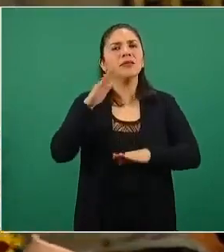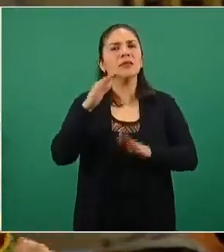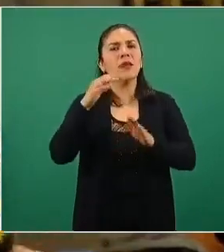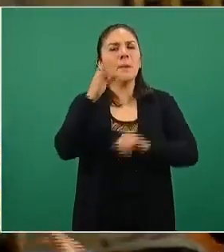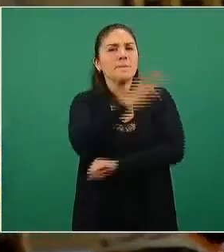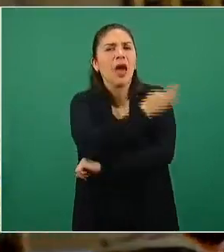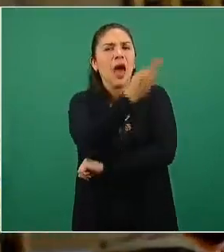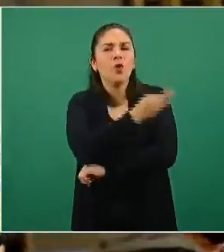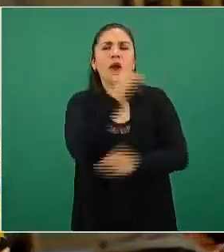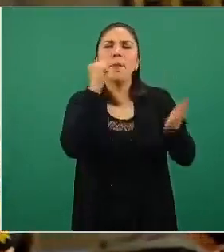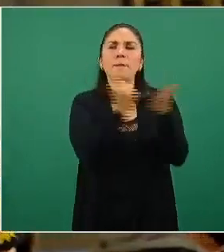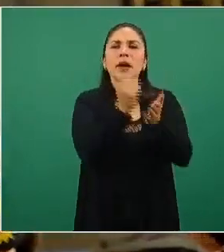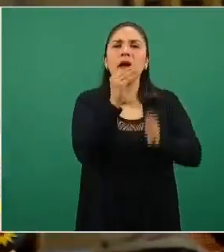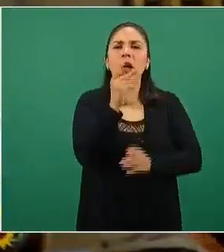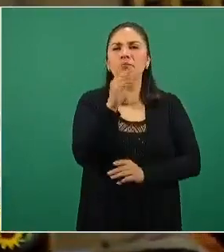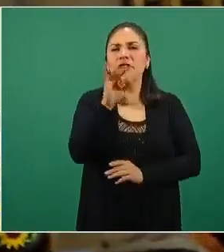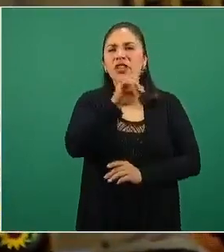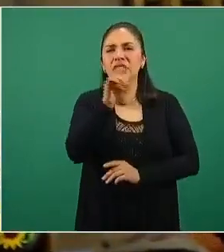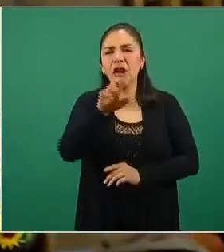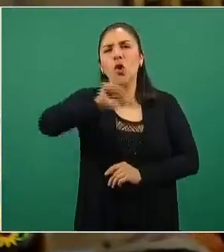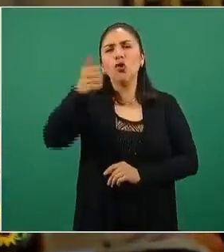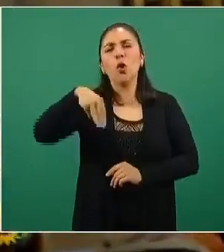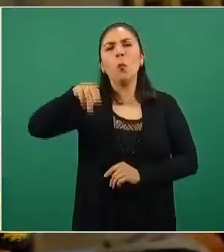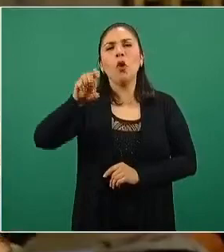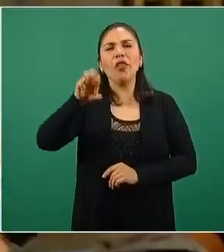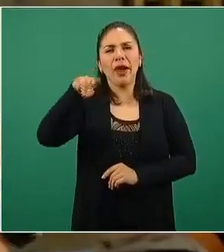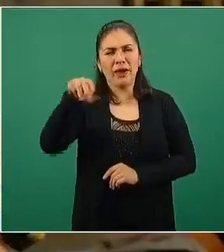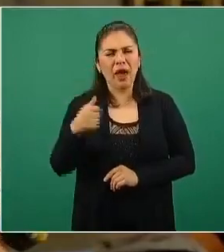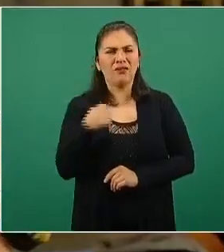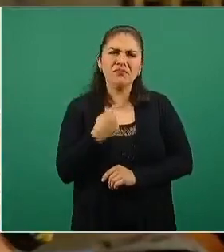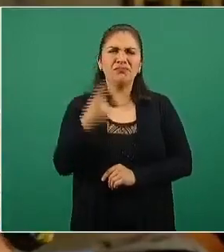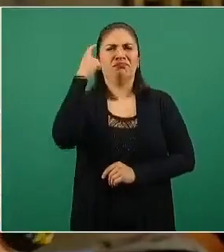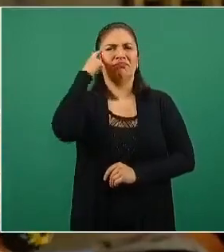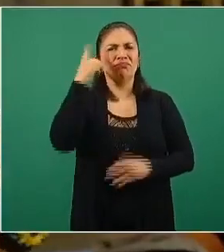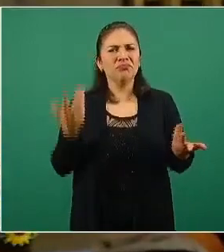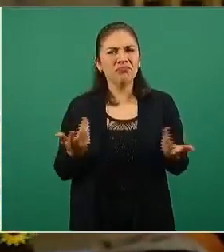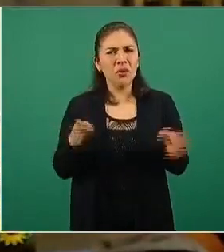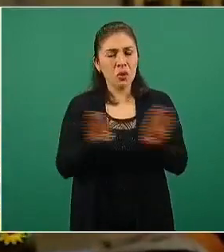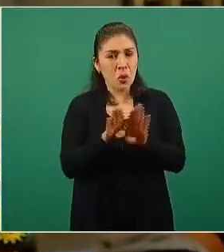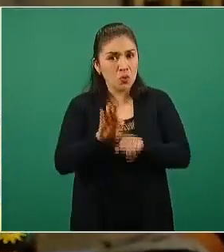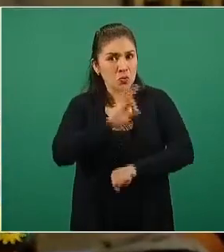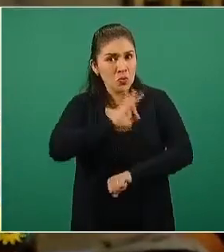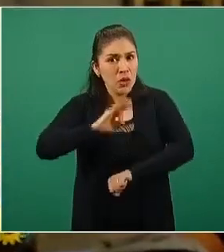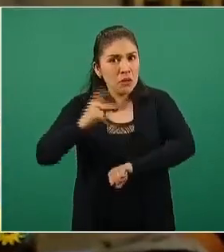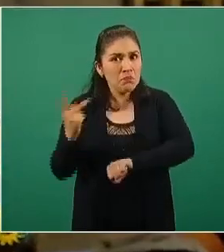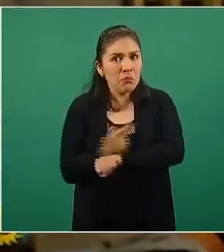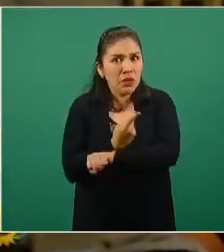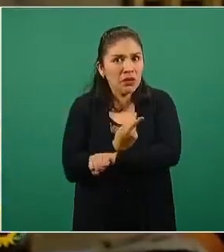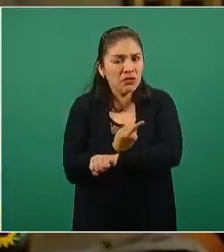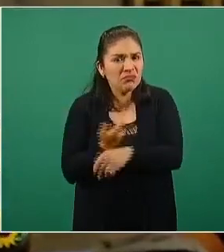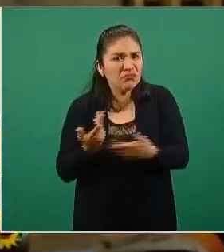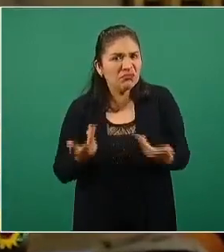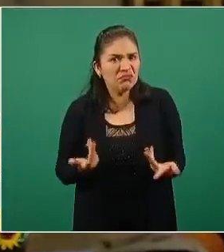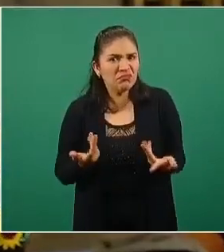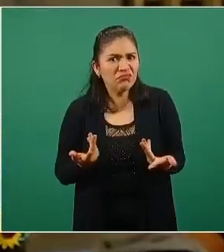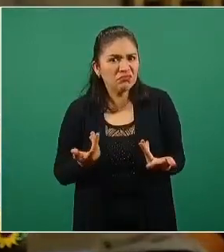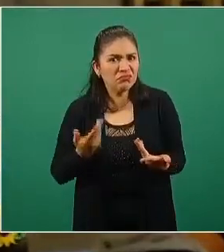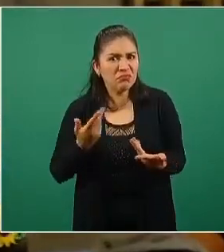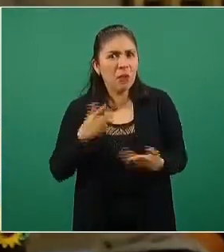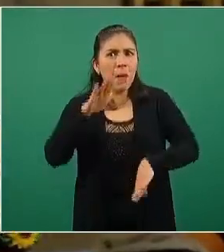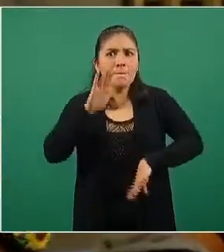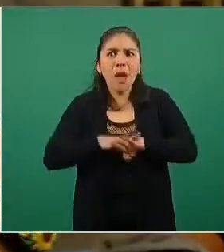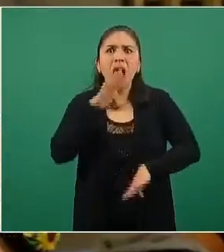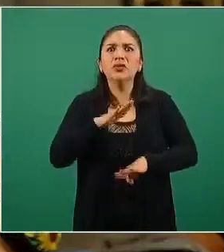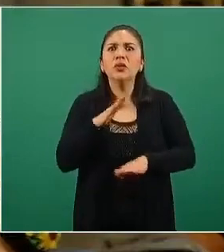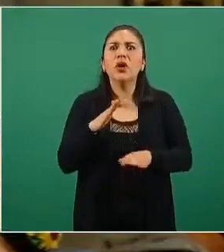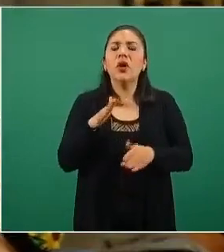y Moderna. Y bueno, nos brinca a la mente el que pueda ocurrir más desabasto en todo el